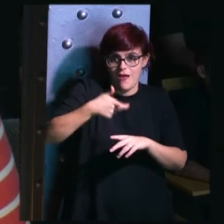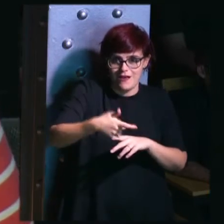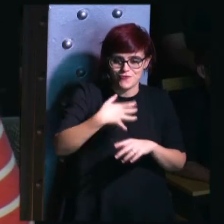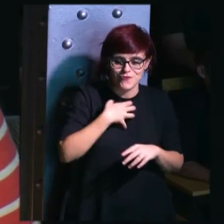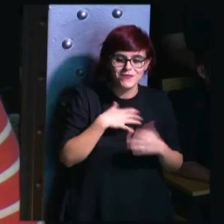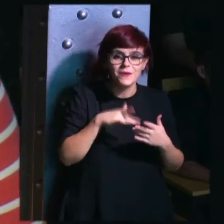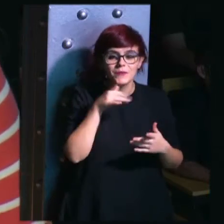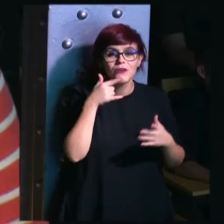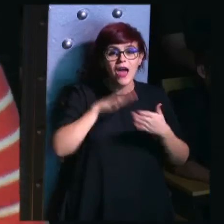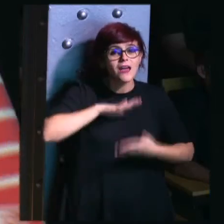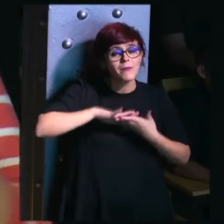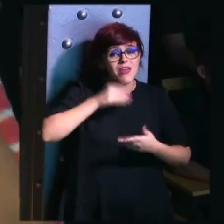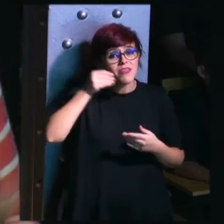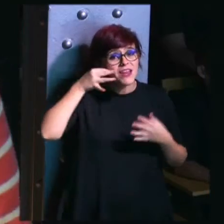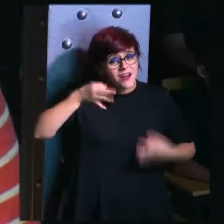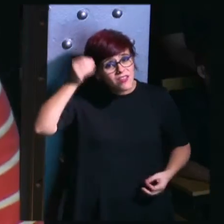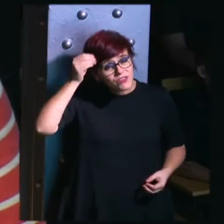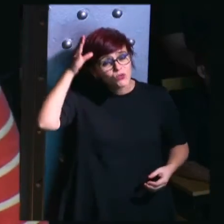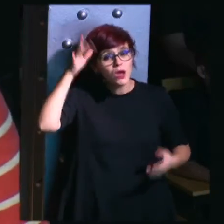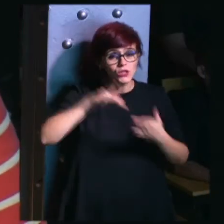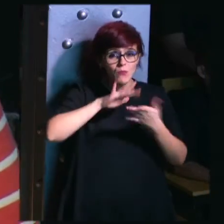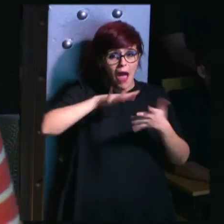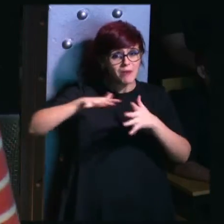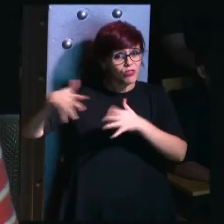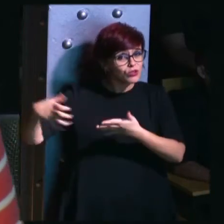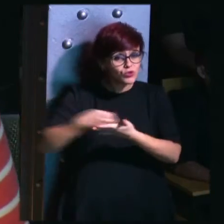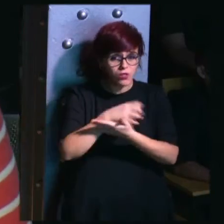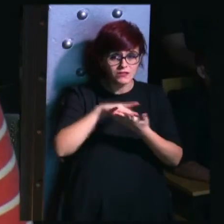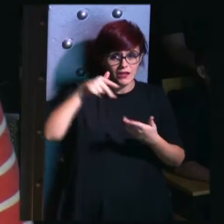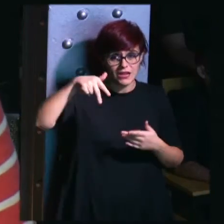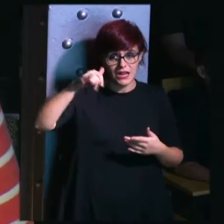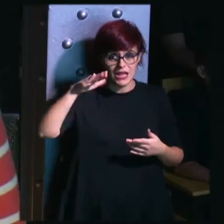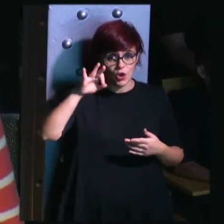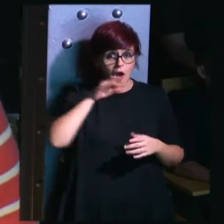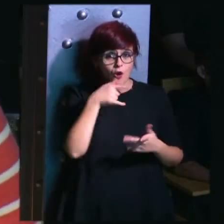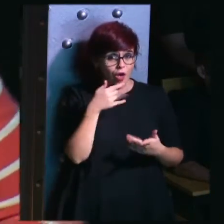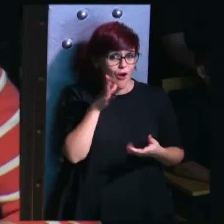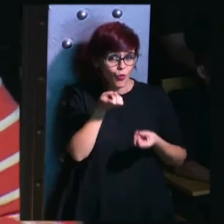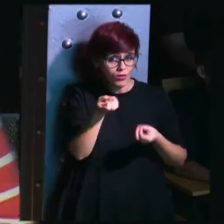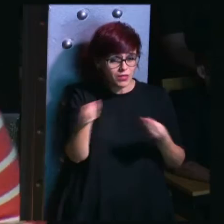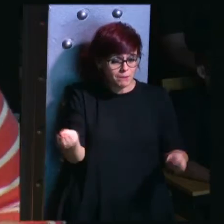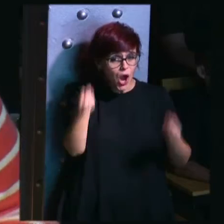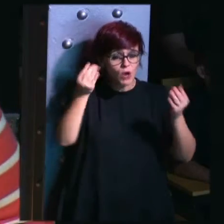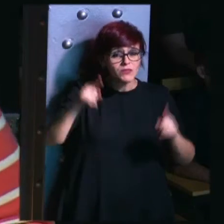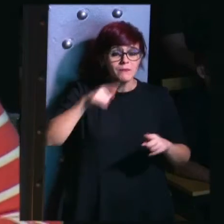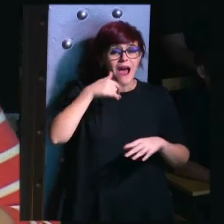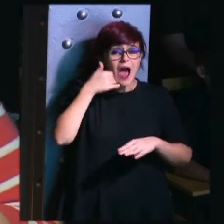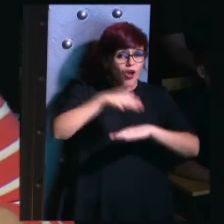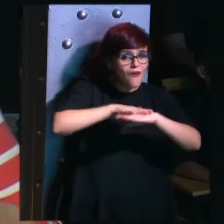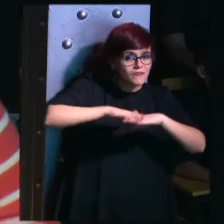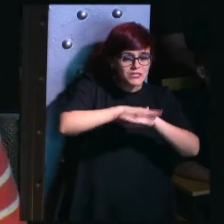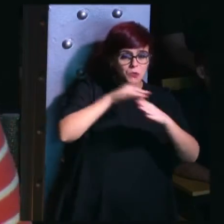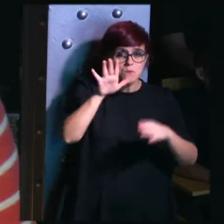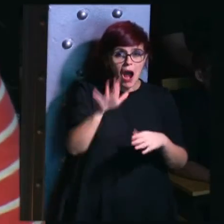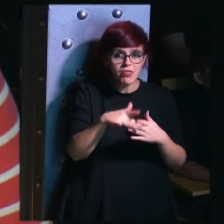eso, es la capacidad de realidad virtual dentro de todas las aplicaciones que va a tener, y ahora Nico seguirá contando cómo en algo tan esencial y tal que nos hace